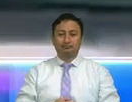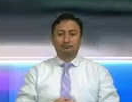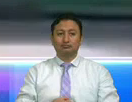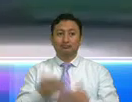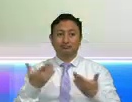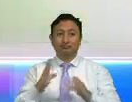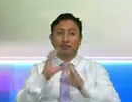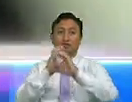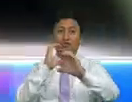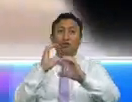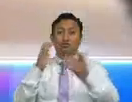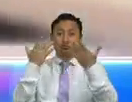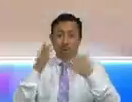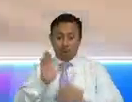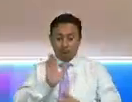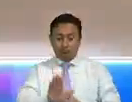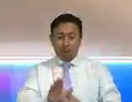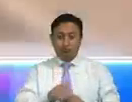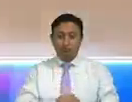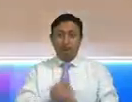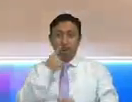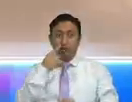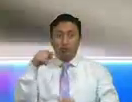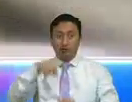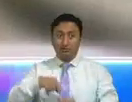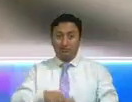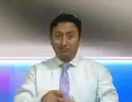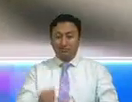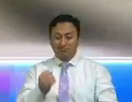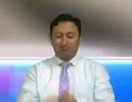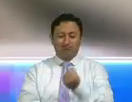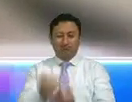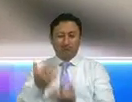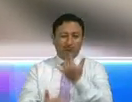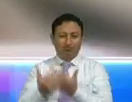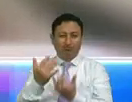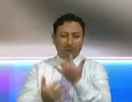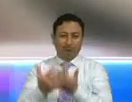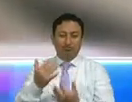detener el carro el conductor del vehículo prendió fuego a la unidad